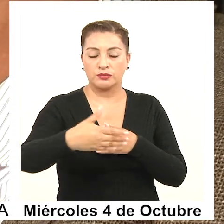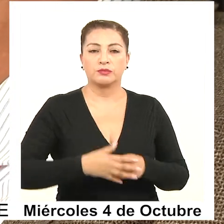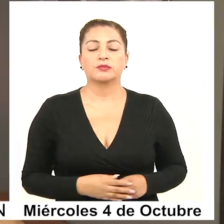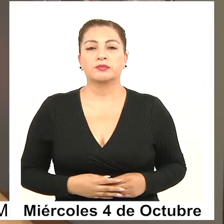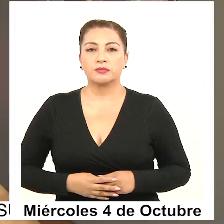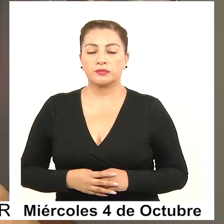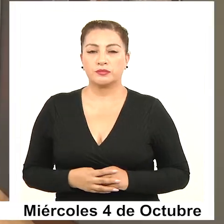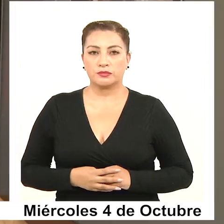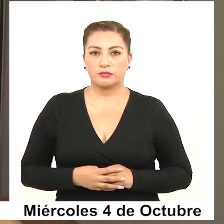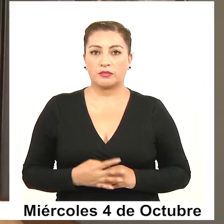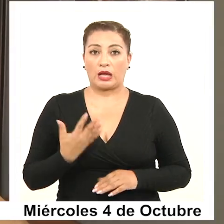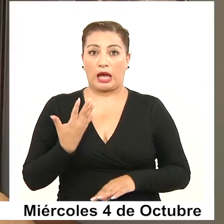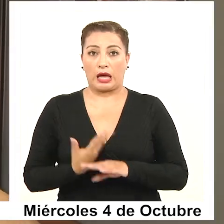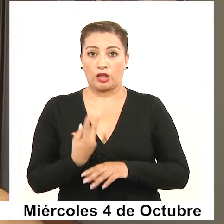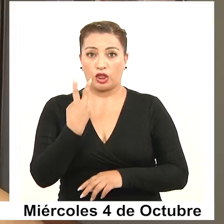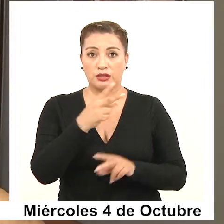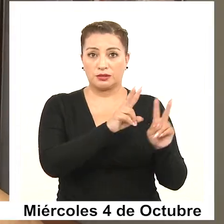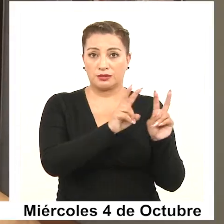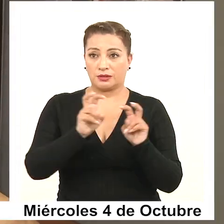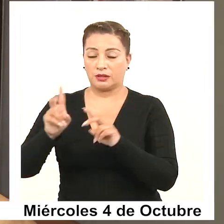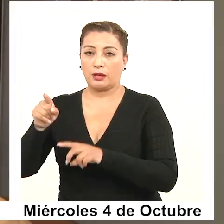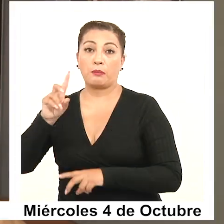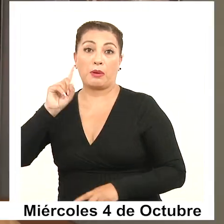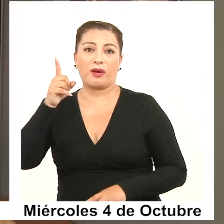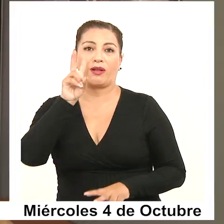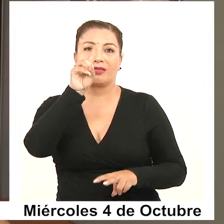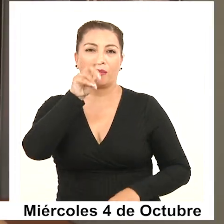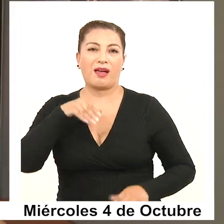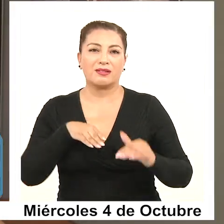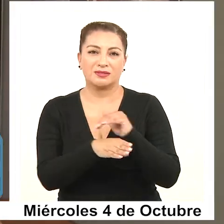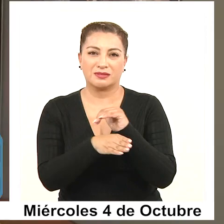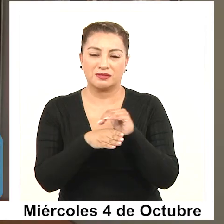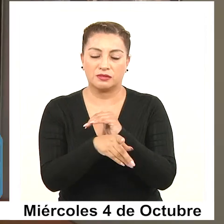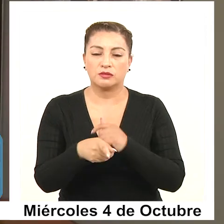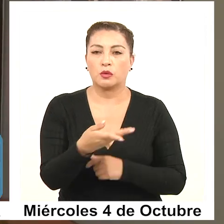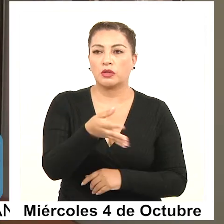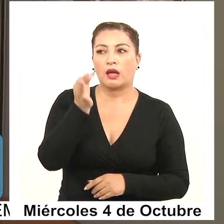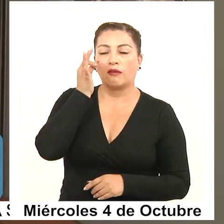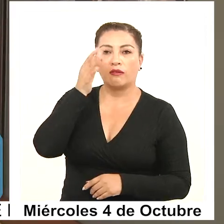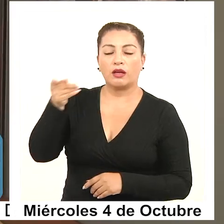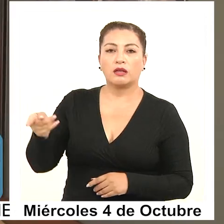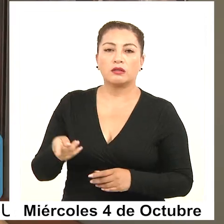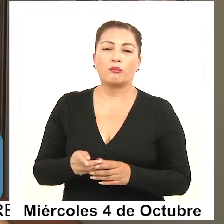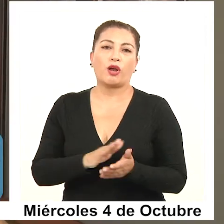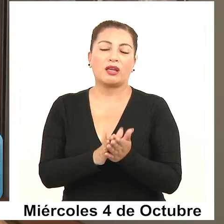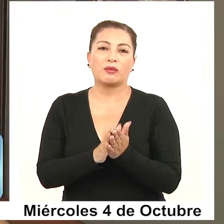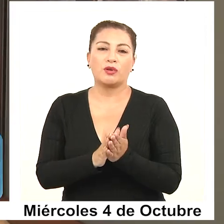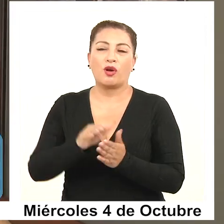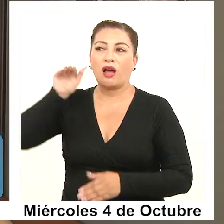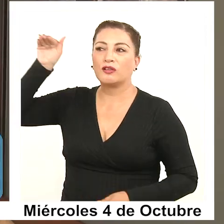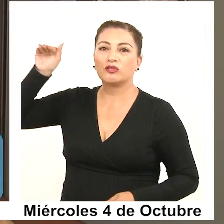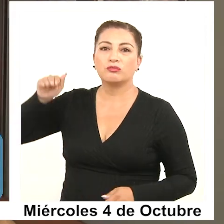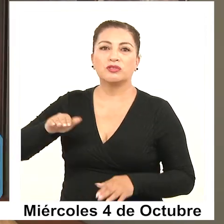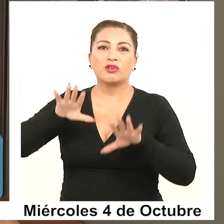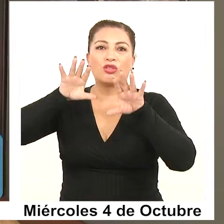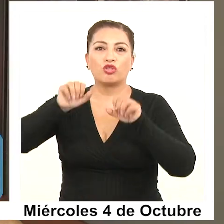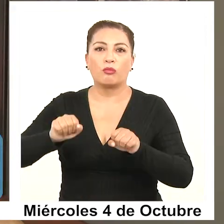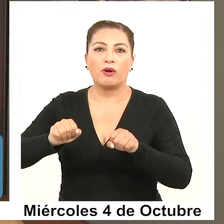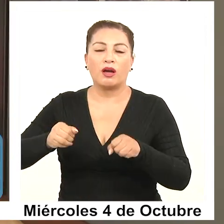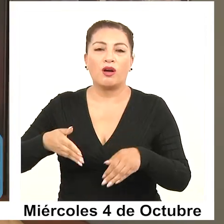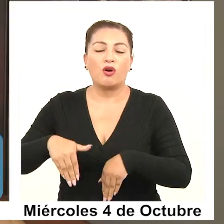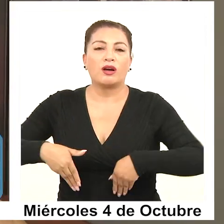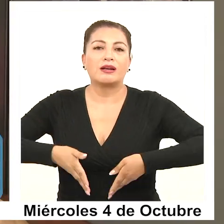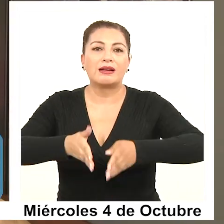Aquí hay dos temas. Uno, la accesibilidad. Ustedes ven que con las tomas de altospicios se han cerrado prácticamente todos los caminos. Han